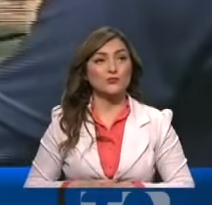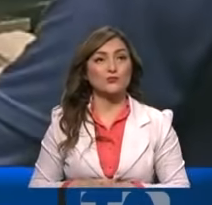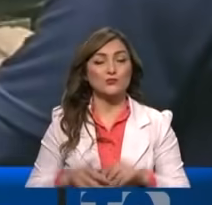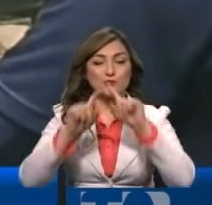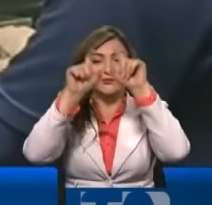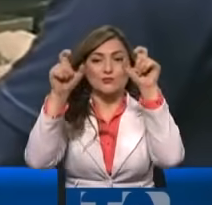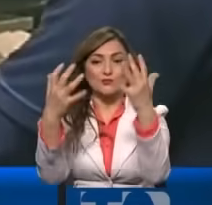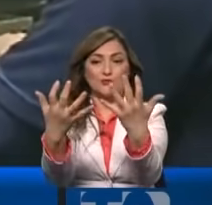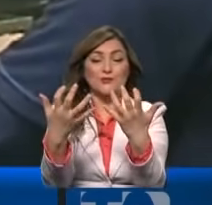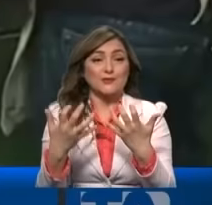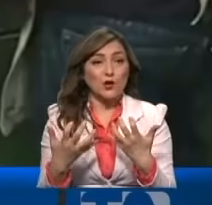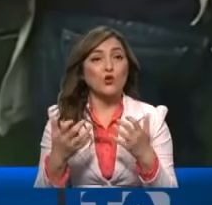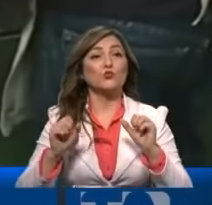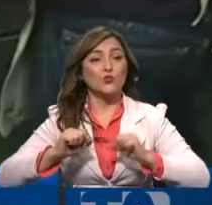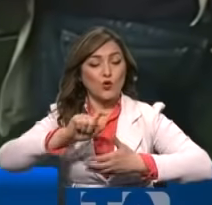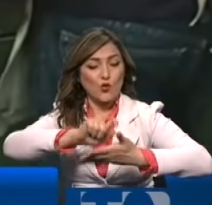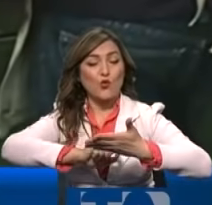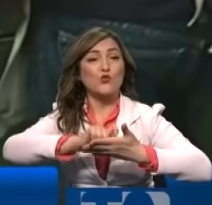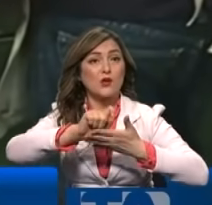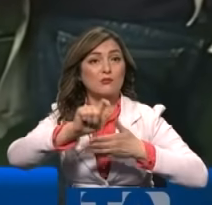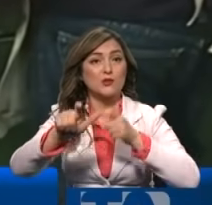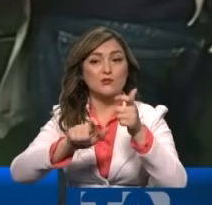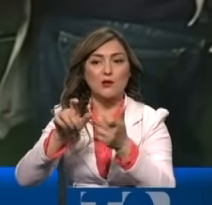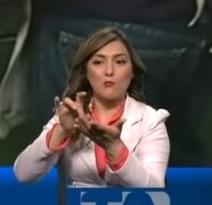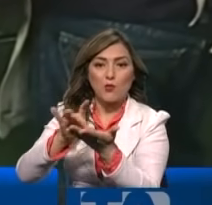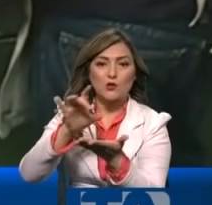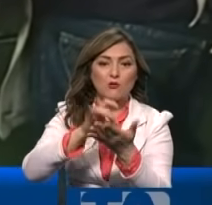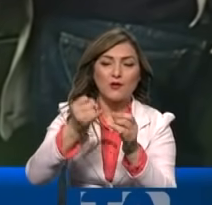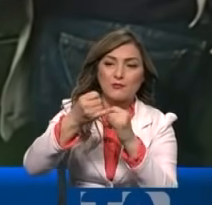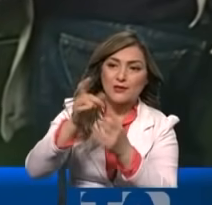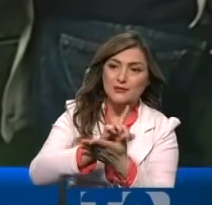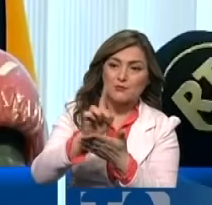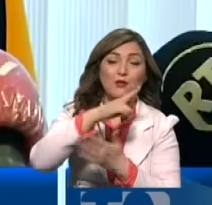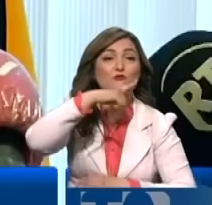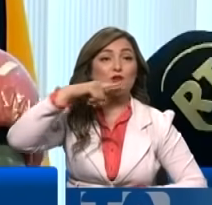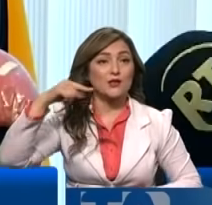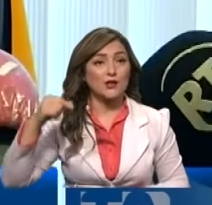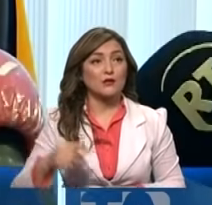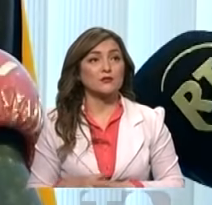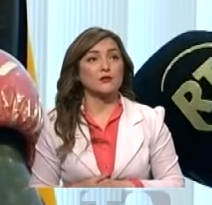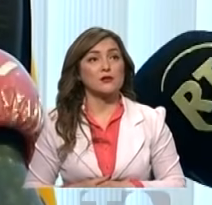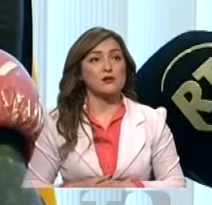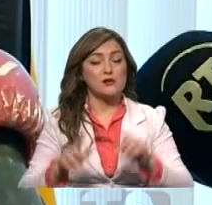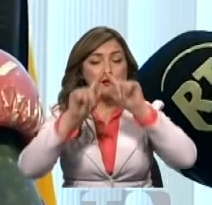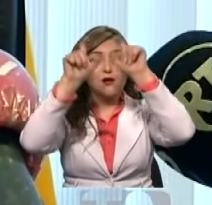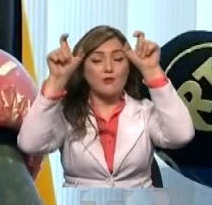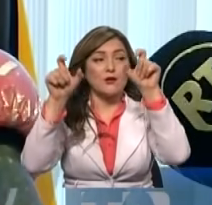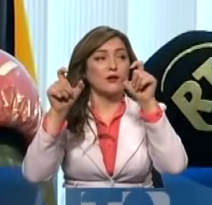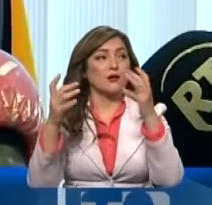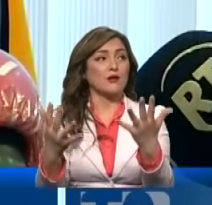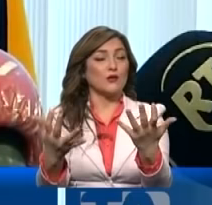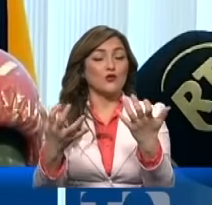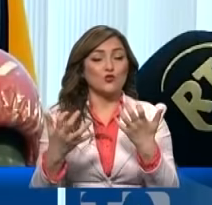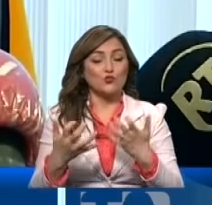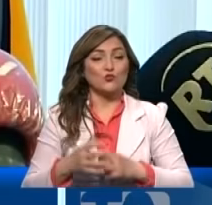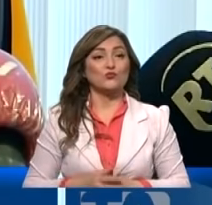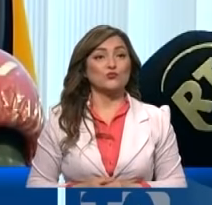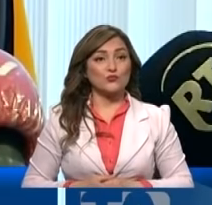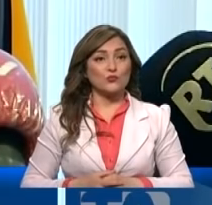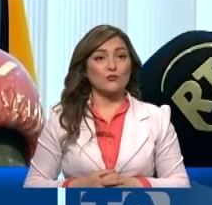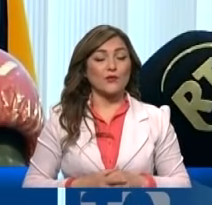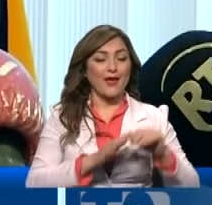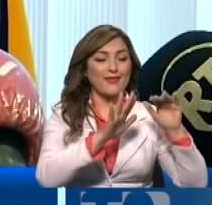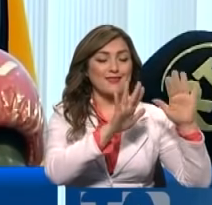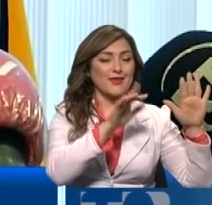quieren estar en la capacidad de contratar a desempleados un fin de semana y feriados. El sector empresarial genera